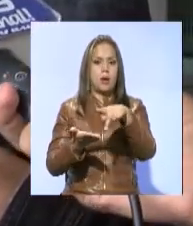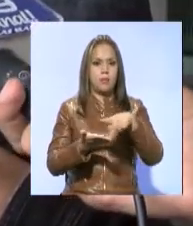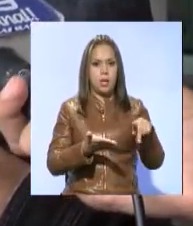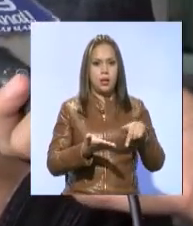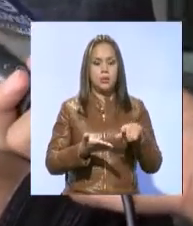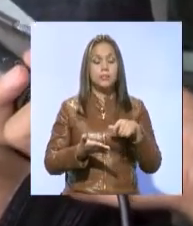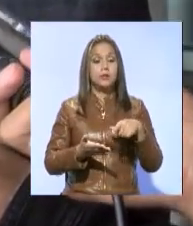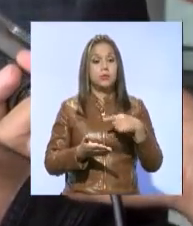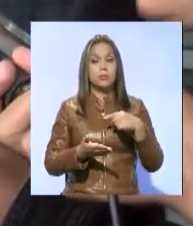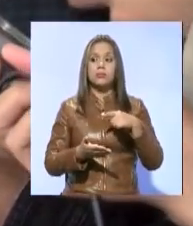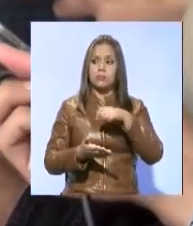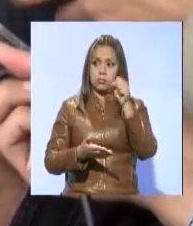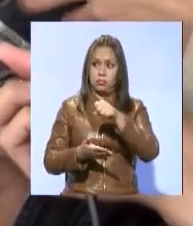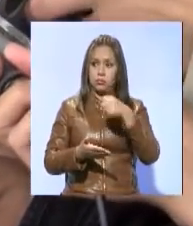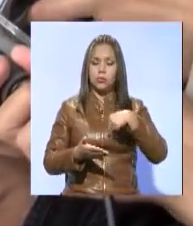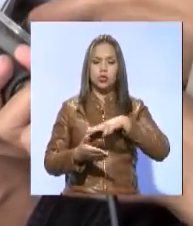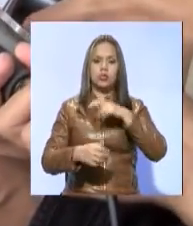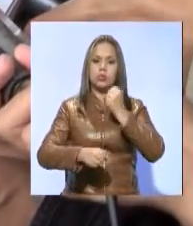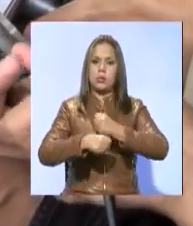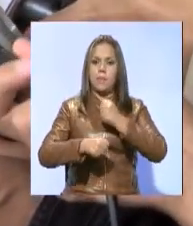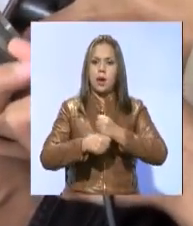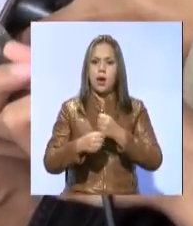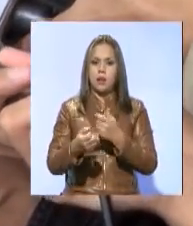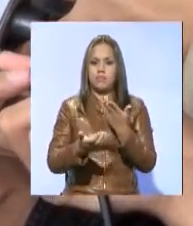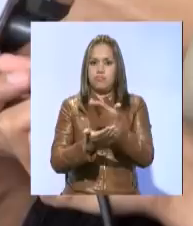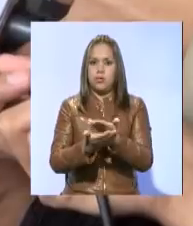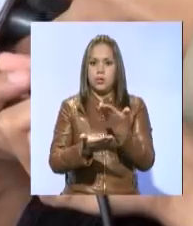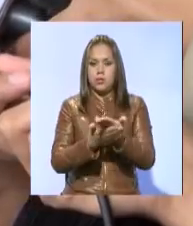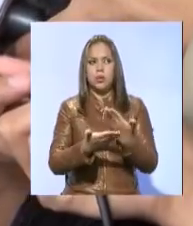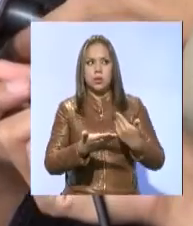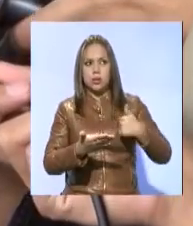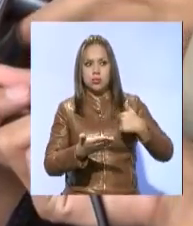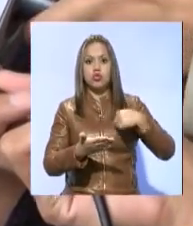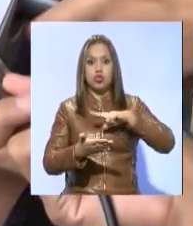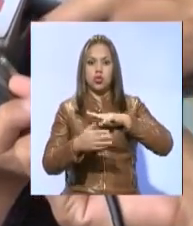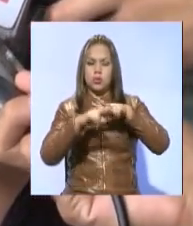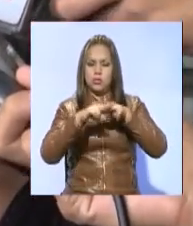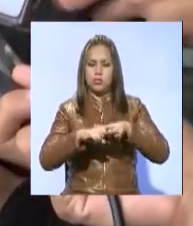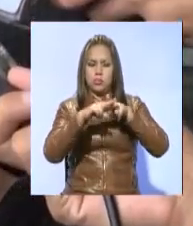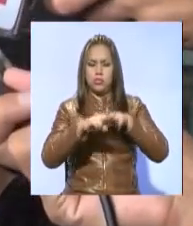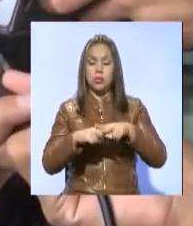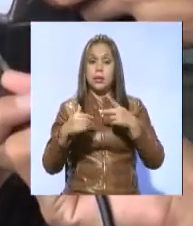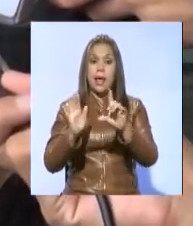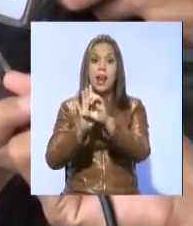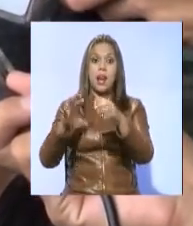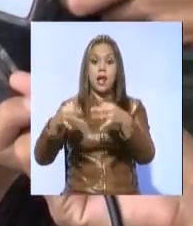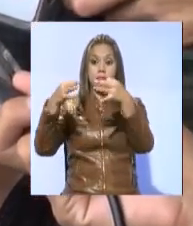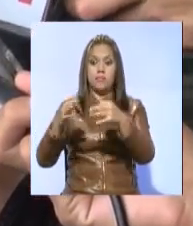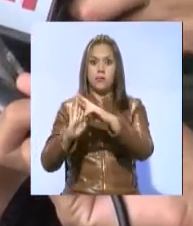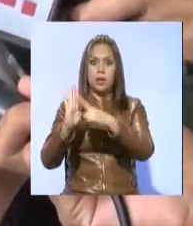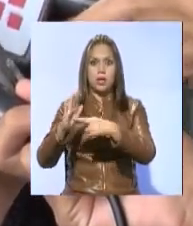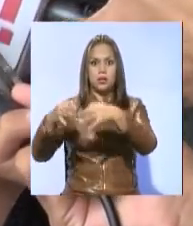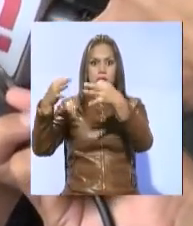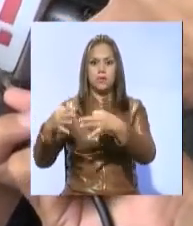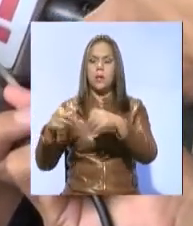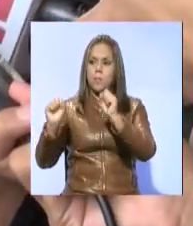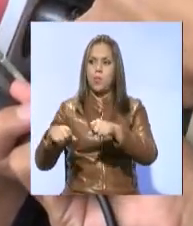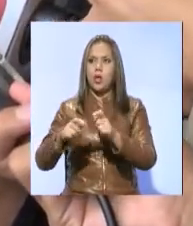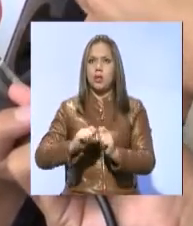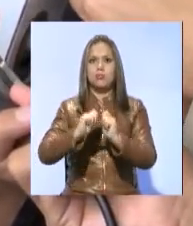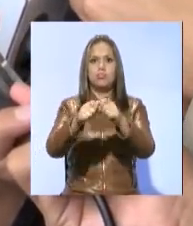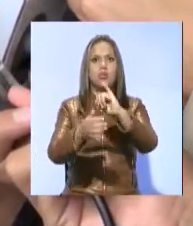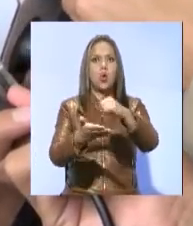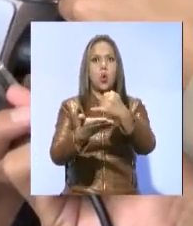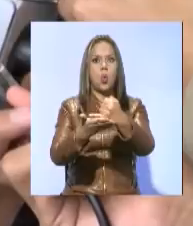propuestas. Estamos esperando que la ley salga aprobada, que ya vaya a registro oficial y una vez que esté aprobada, poderlo presentar a la Junta de Regulación en